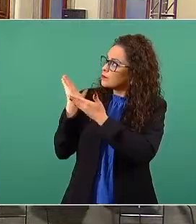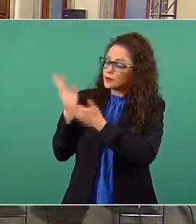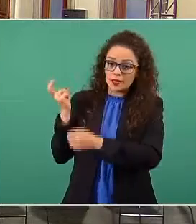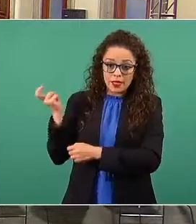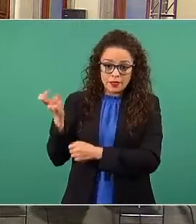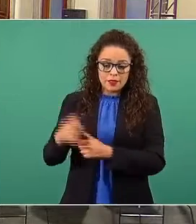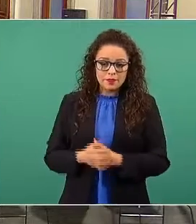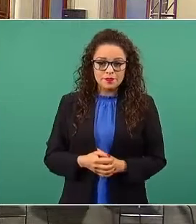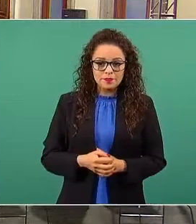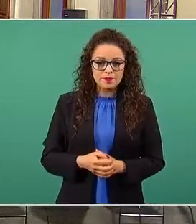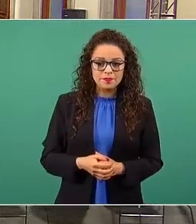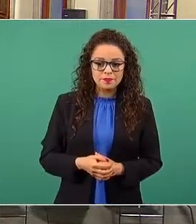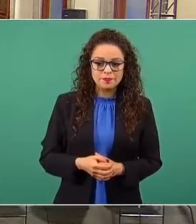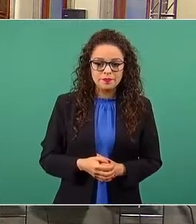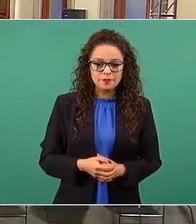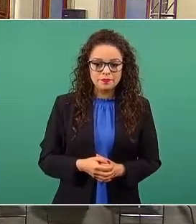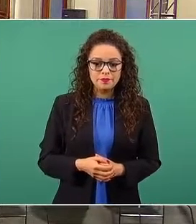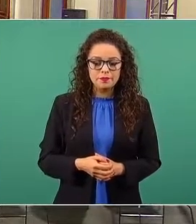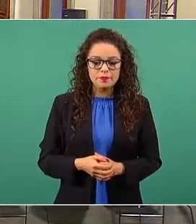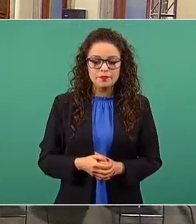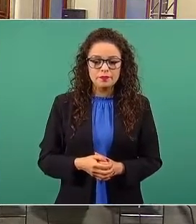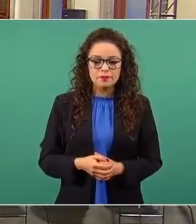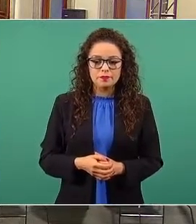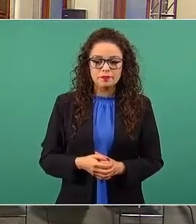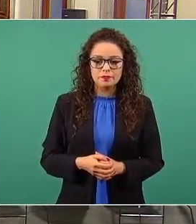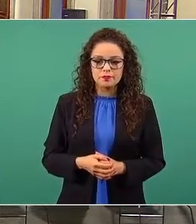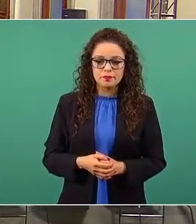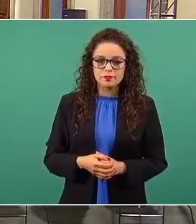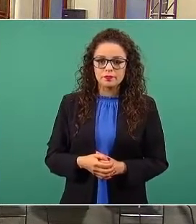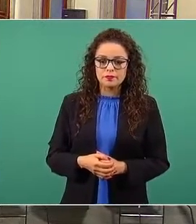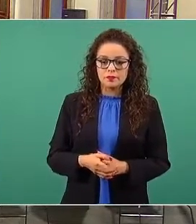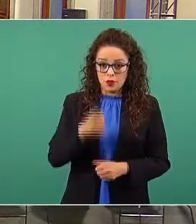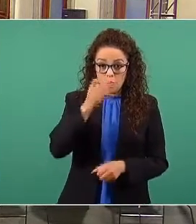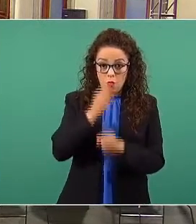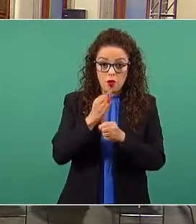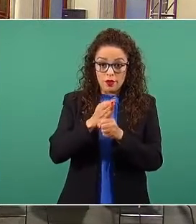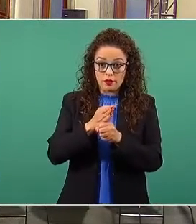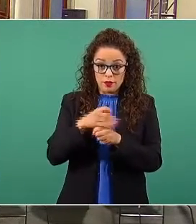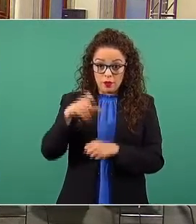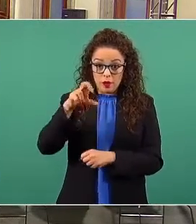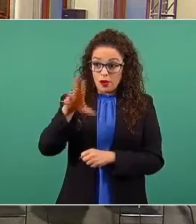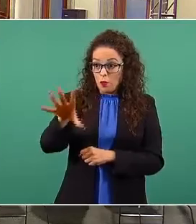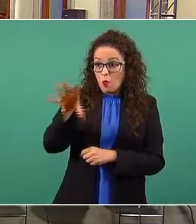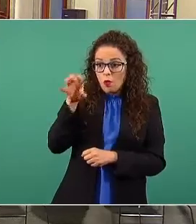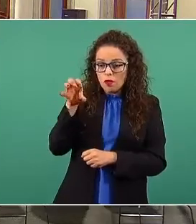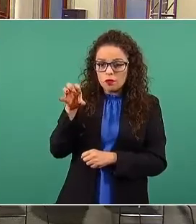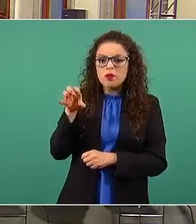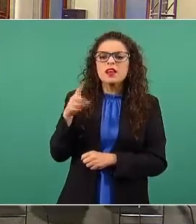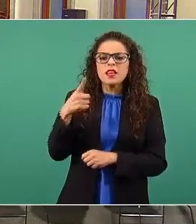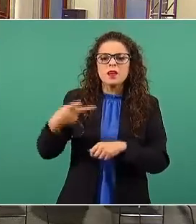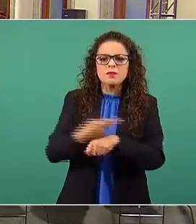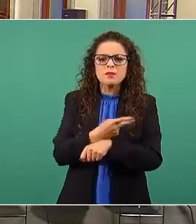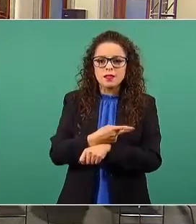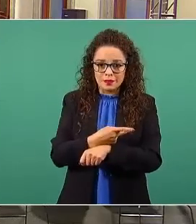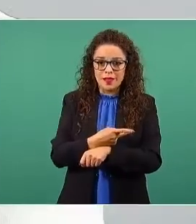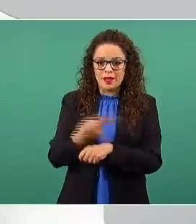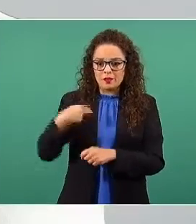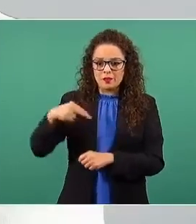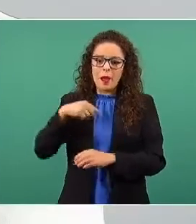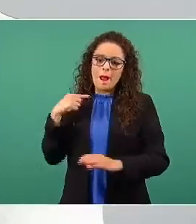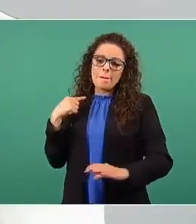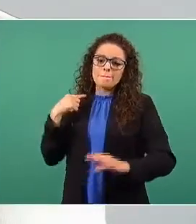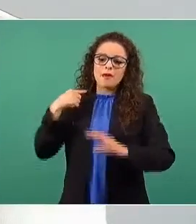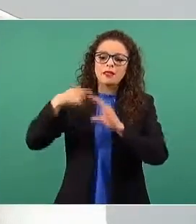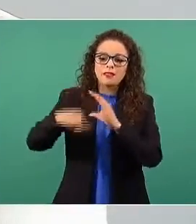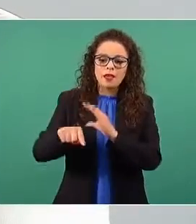QR, va a recibir un mensaje de parte de nosotros a